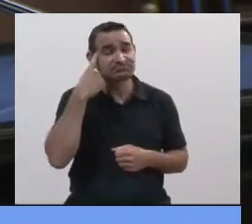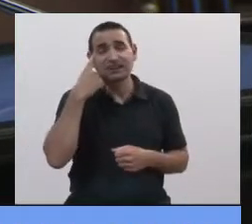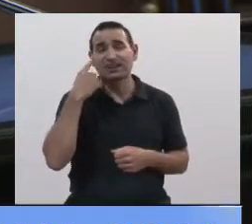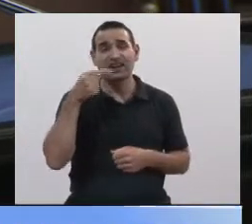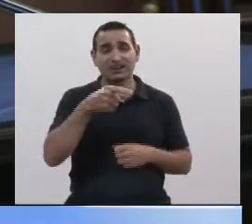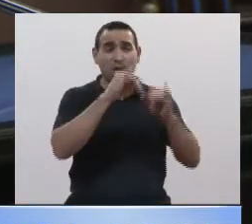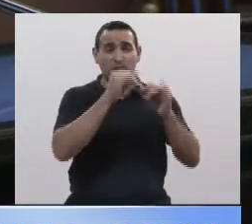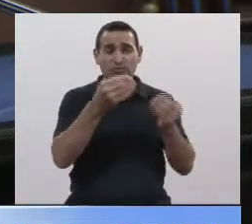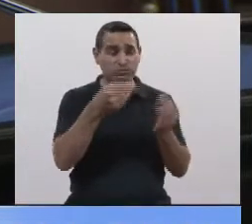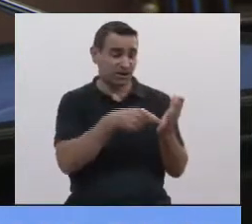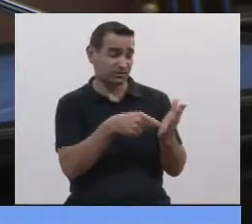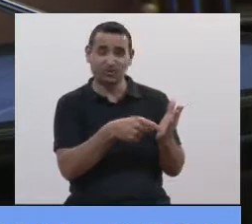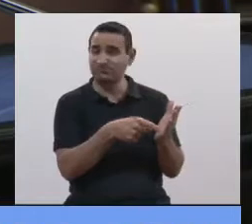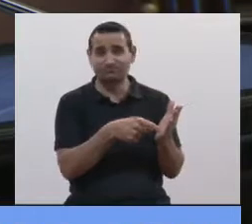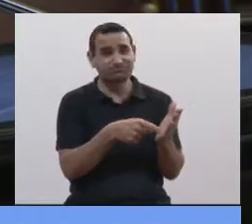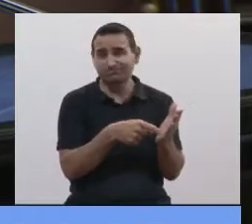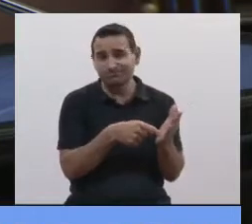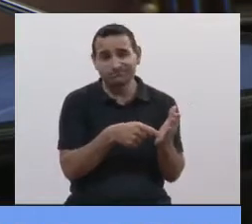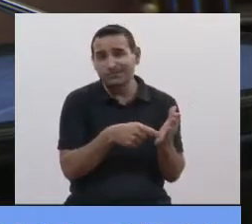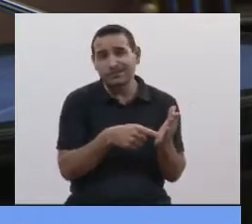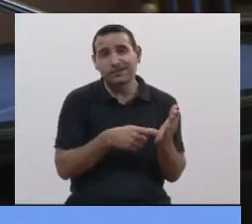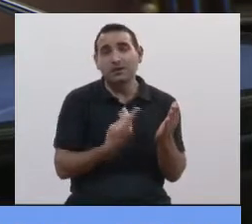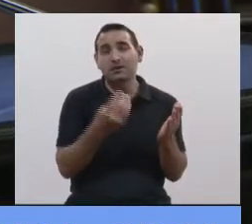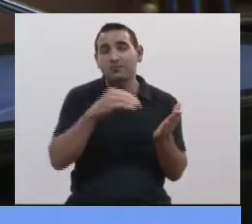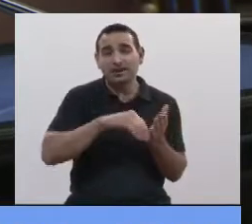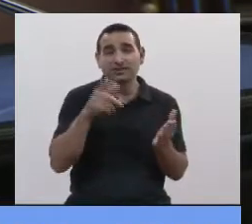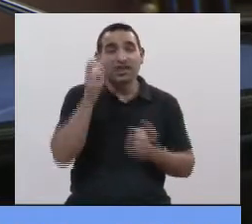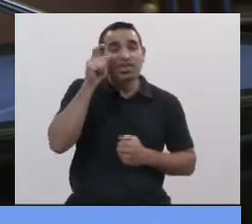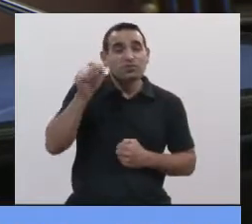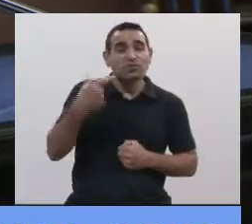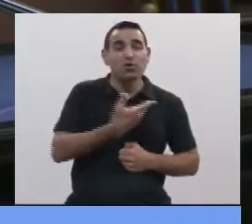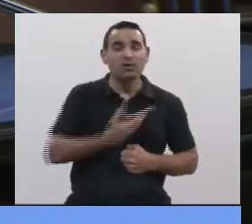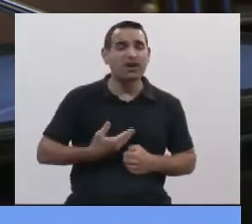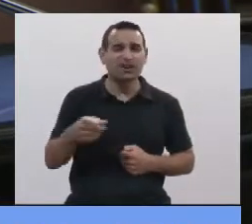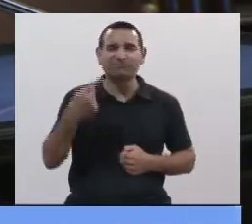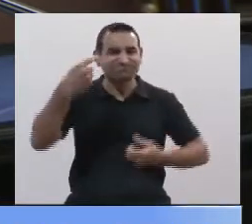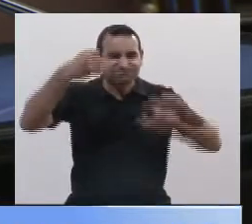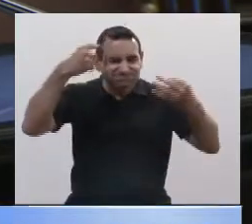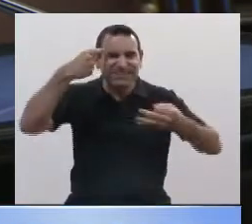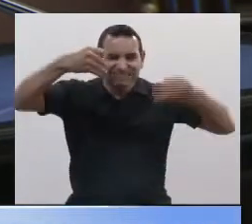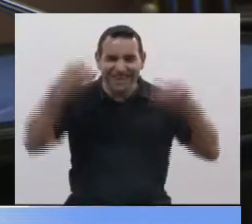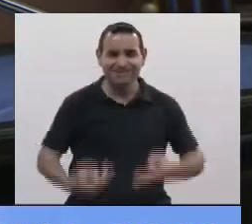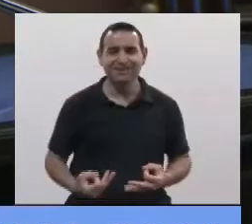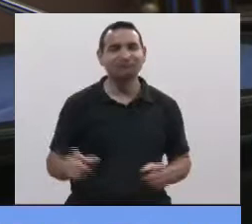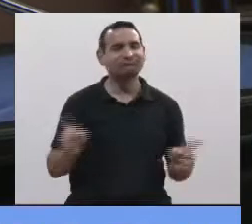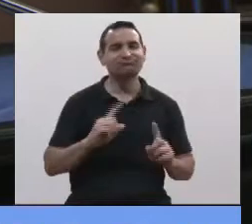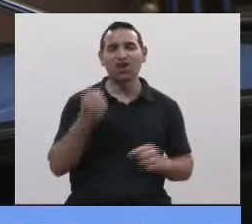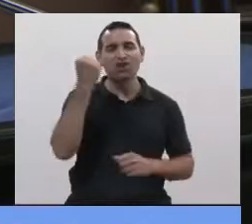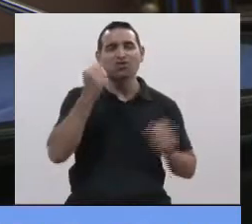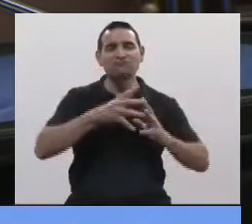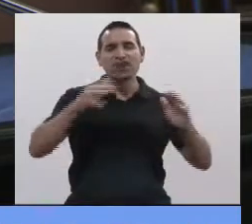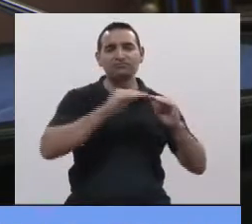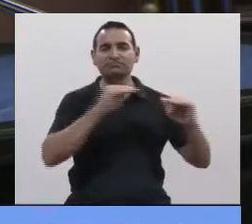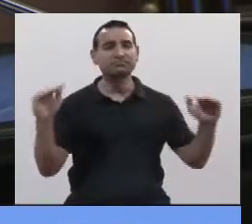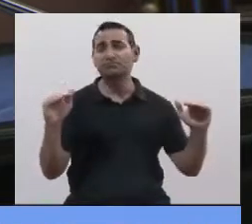este presupuesto ni la concepción de quienes gobiernan tiene la visión de una estabilidad